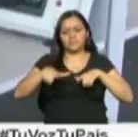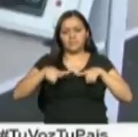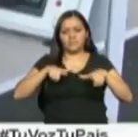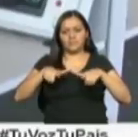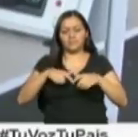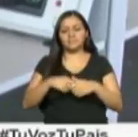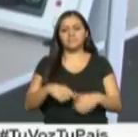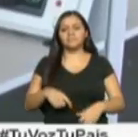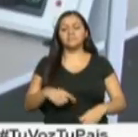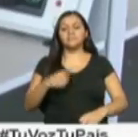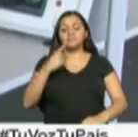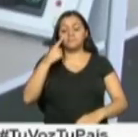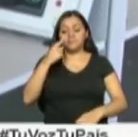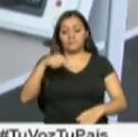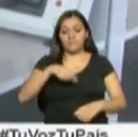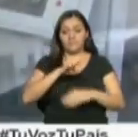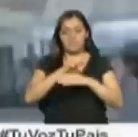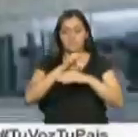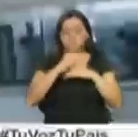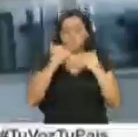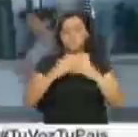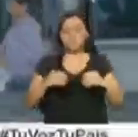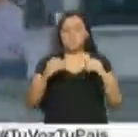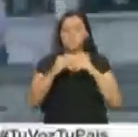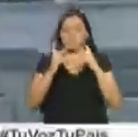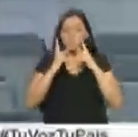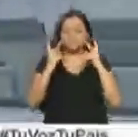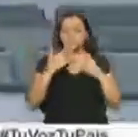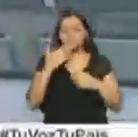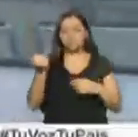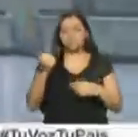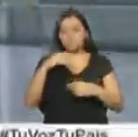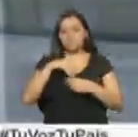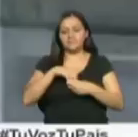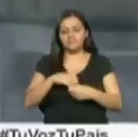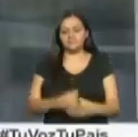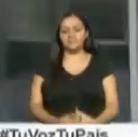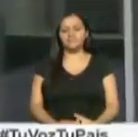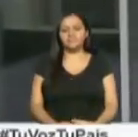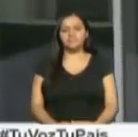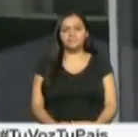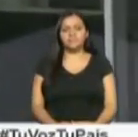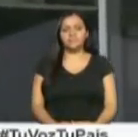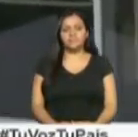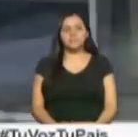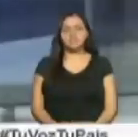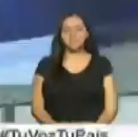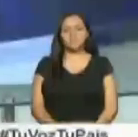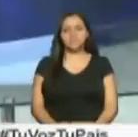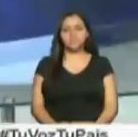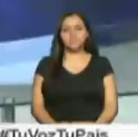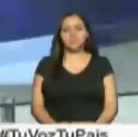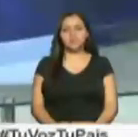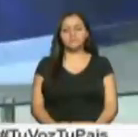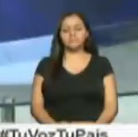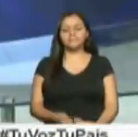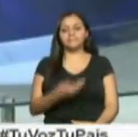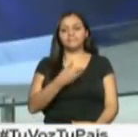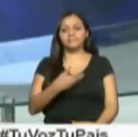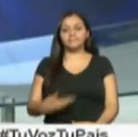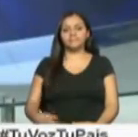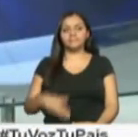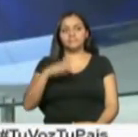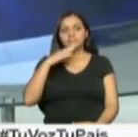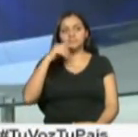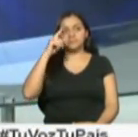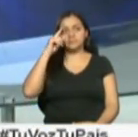Obras como esta muestran que en el Ecuador de hoy lo público es lo mejor. Caterine Morejón, Noticiero Ciudadano. El presidente Rafael